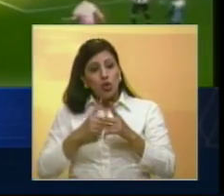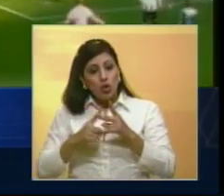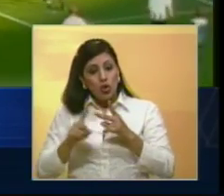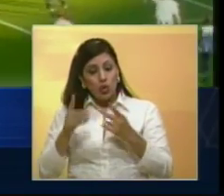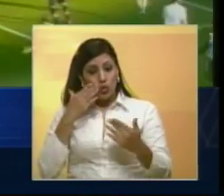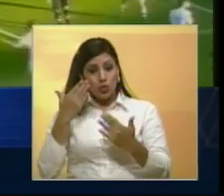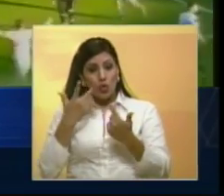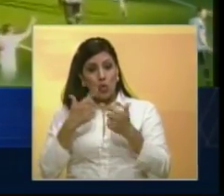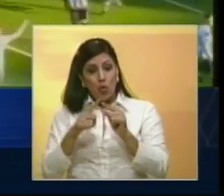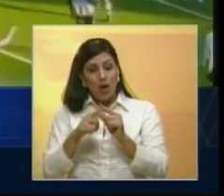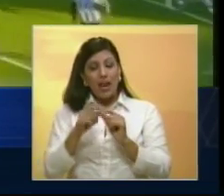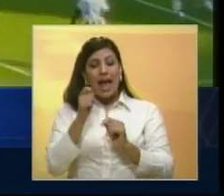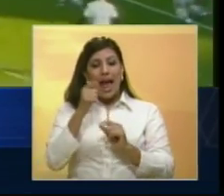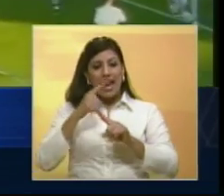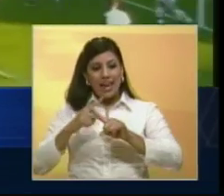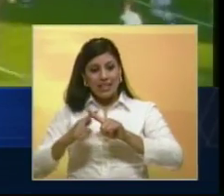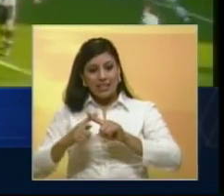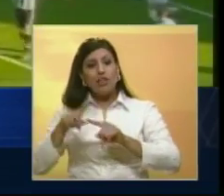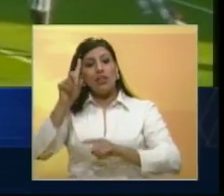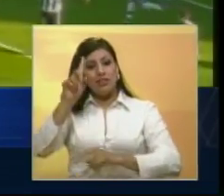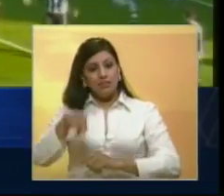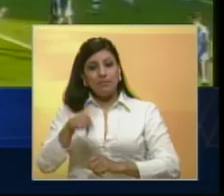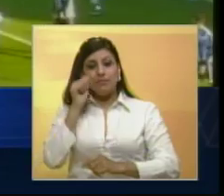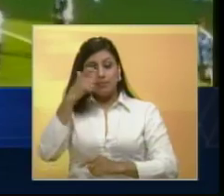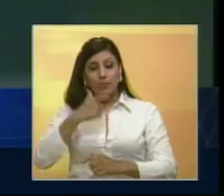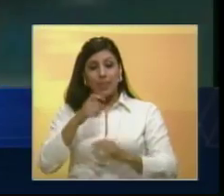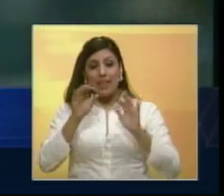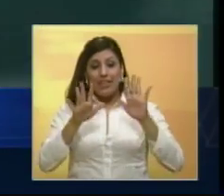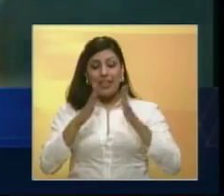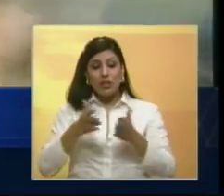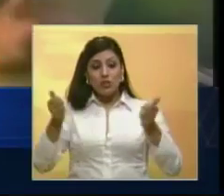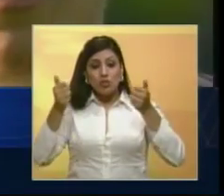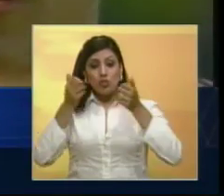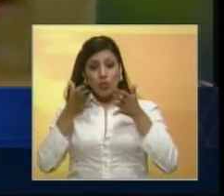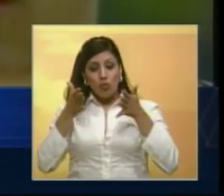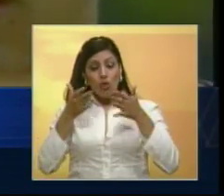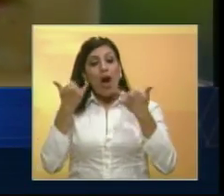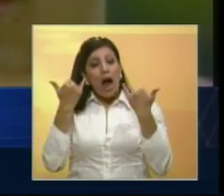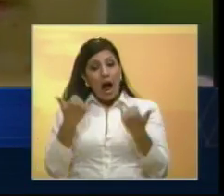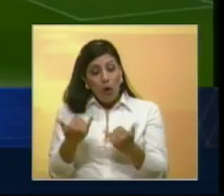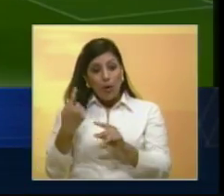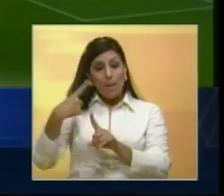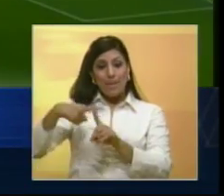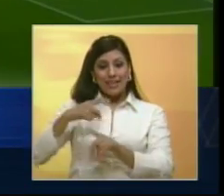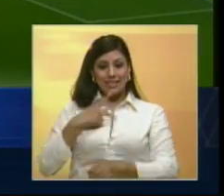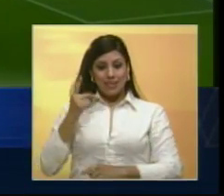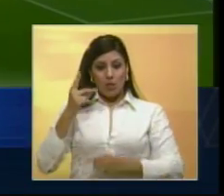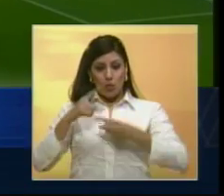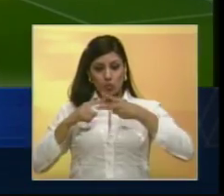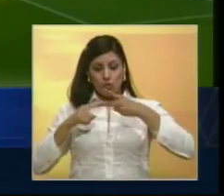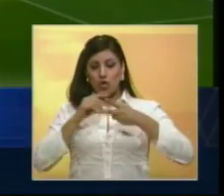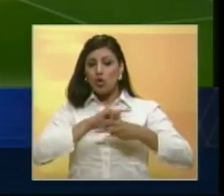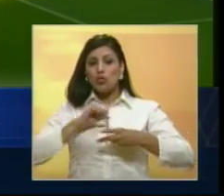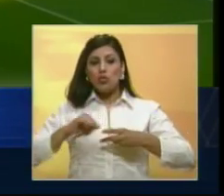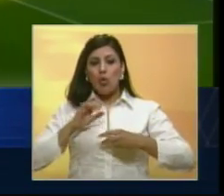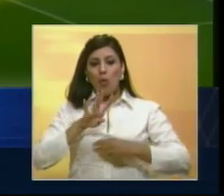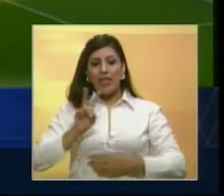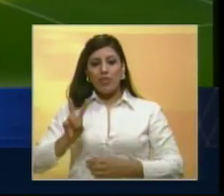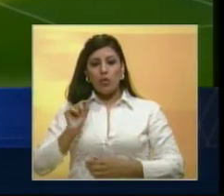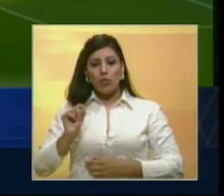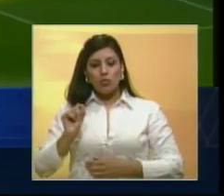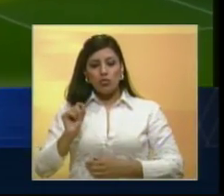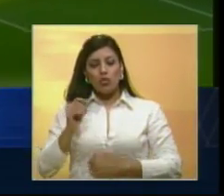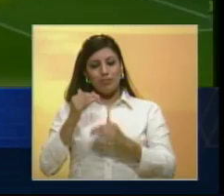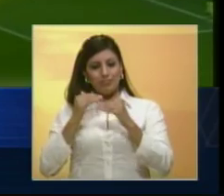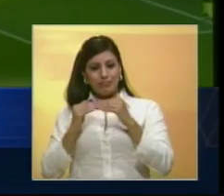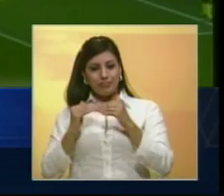marcaron Khedira y Alexandro. Así la vecchia señora llegó a 10 triunfos consecutivos y asumió el segundo lugar en solitario con 42 puntos, 2